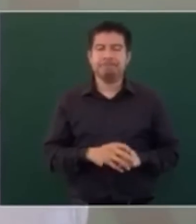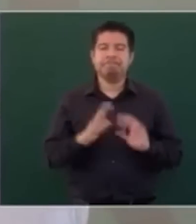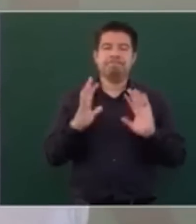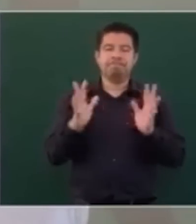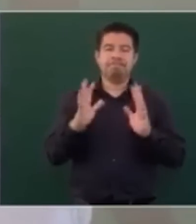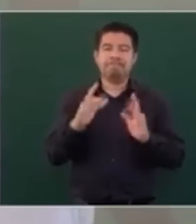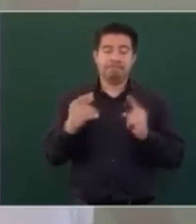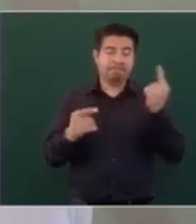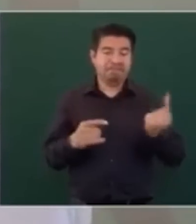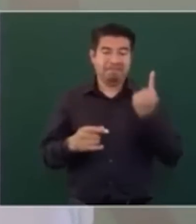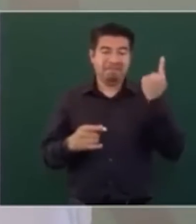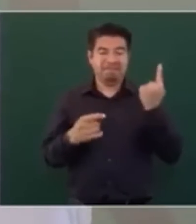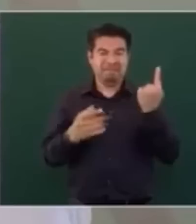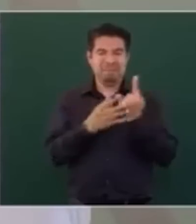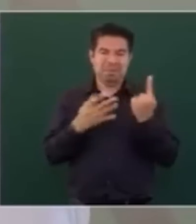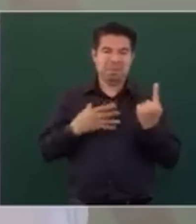un dictador en México.